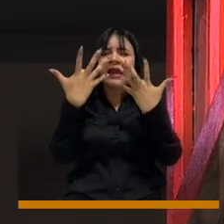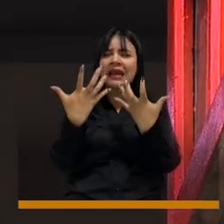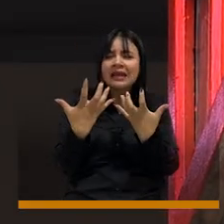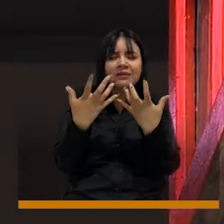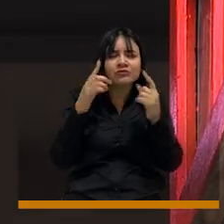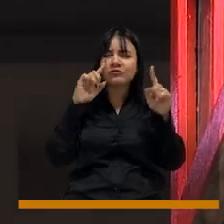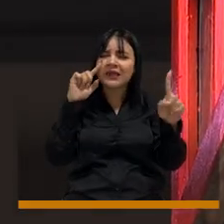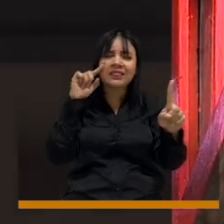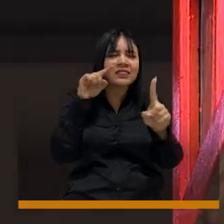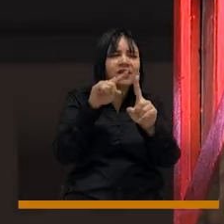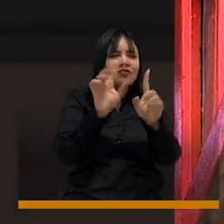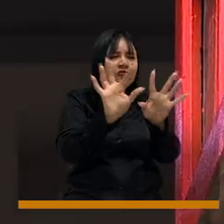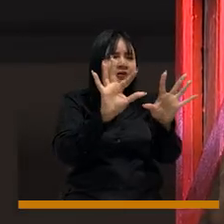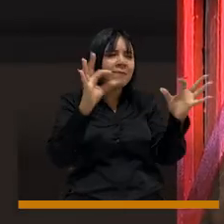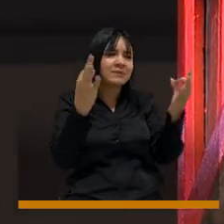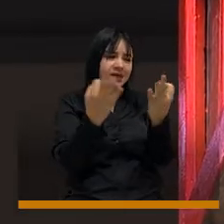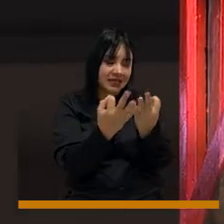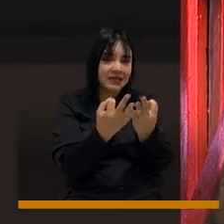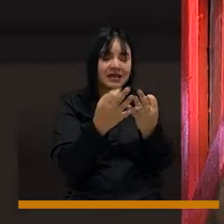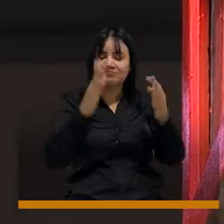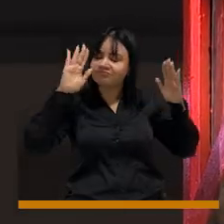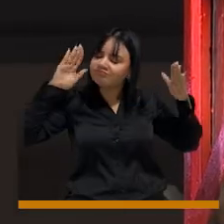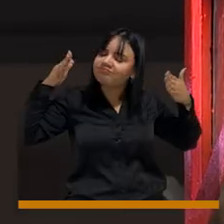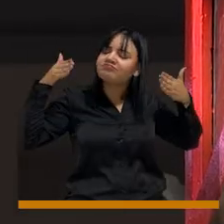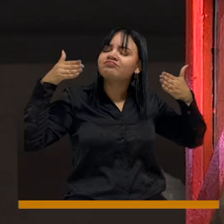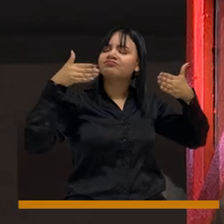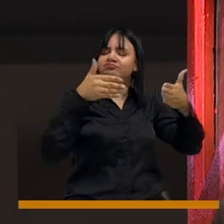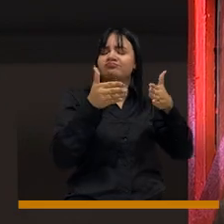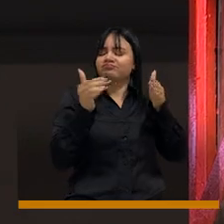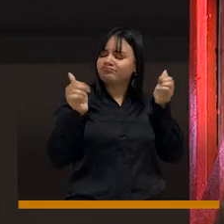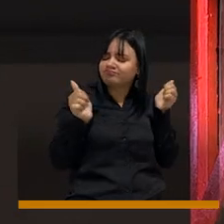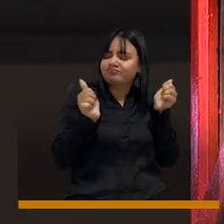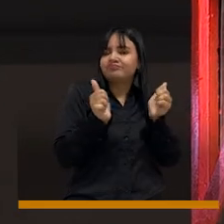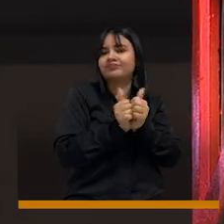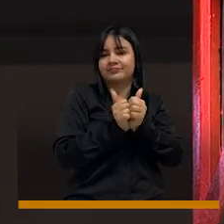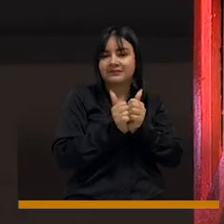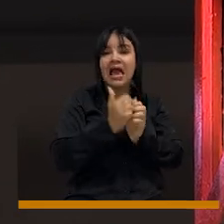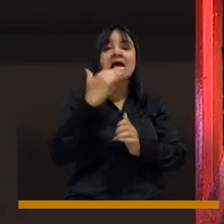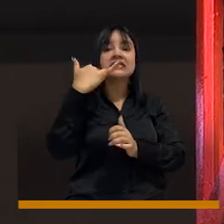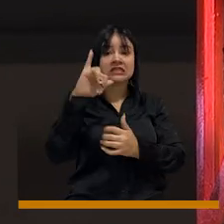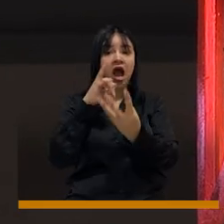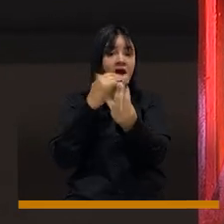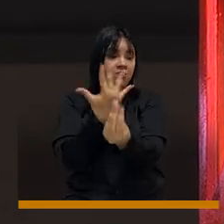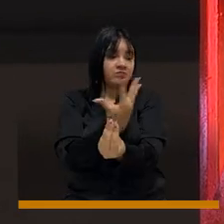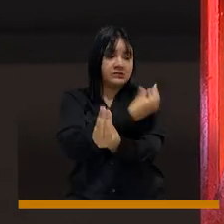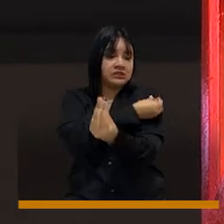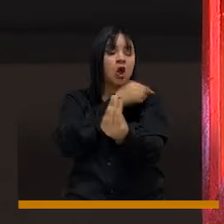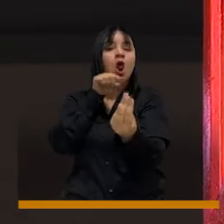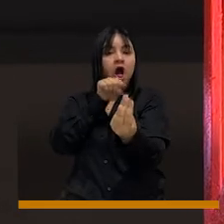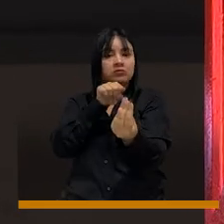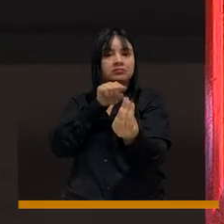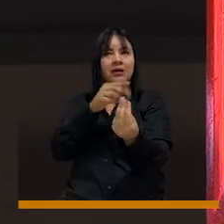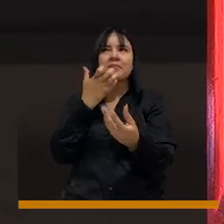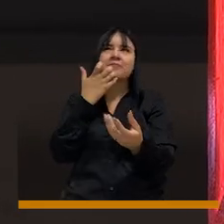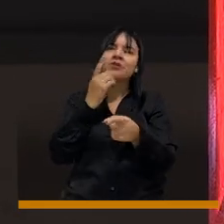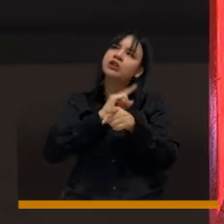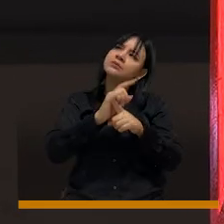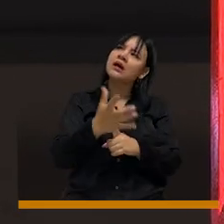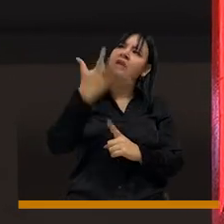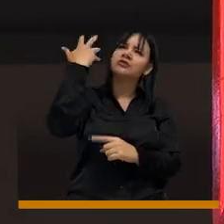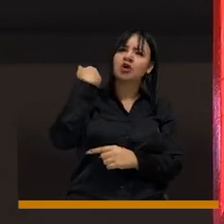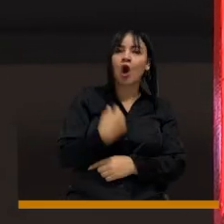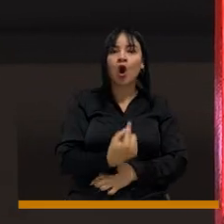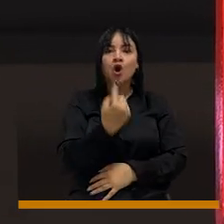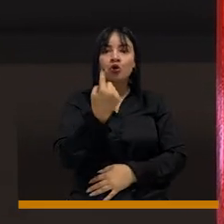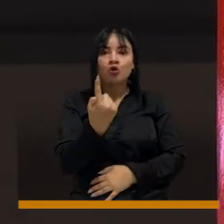la mayoría que estamos amente con la labor de trabajar por la familia para la familia con la familia ya tenemos incluso comisiones accidentales por